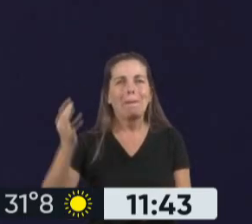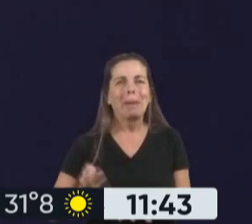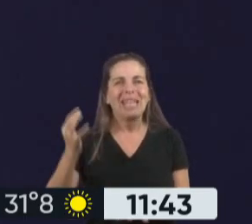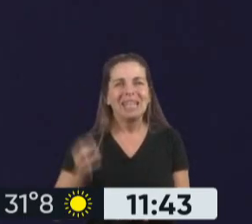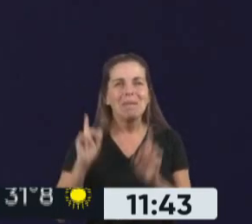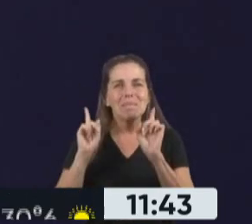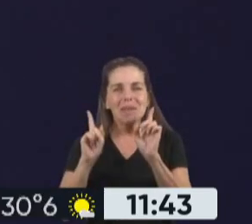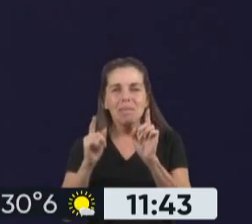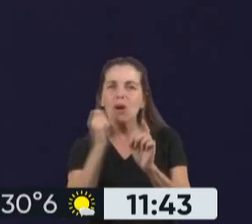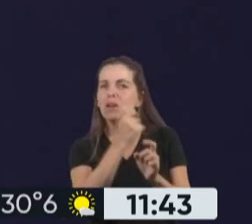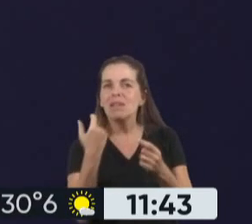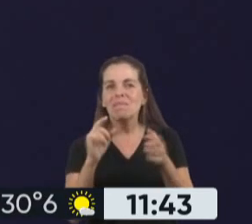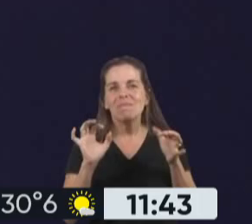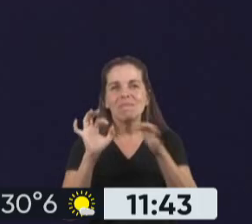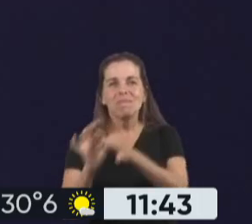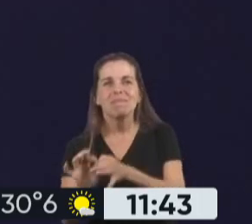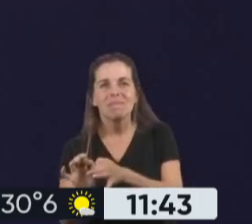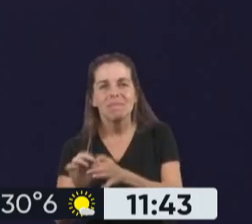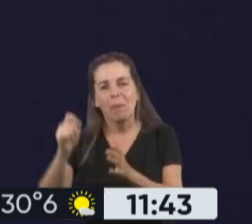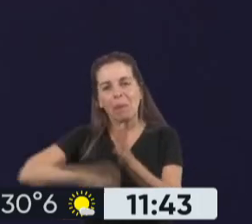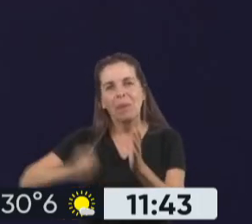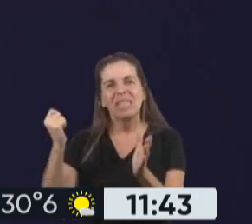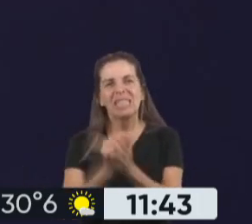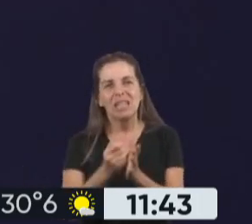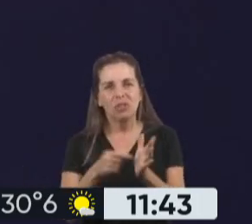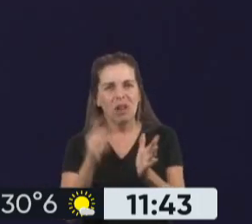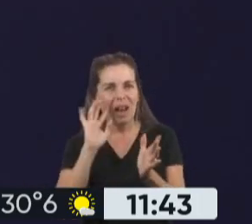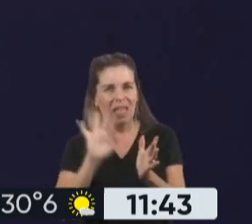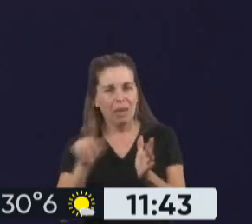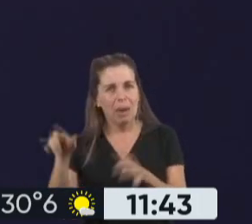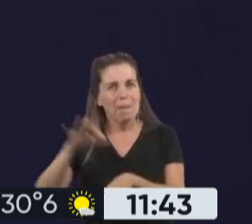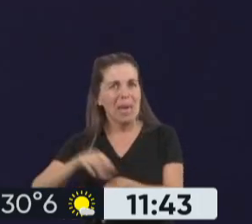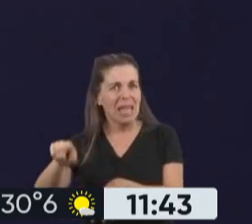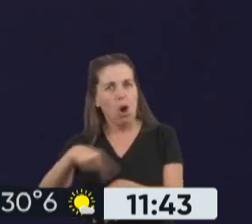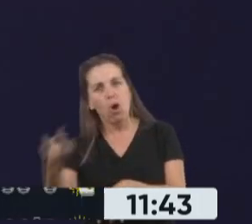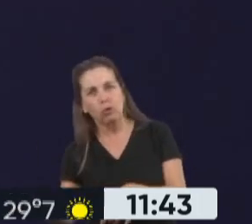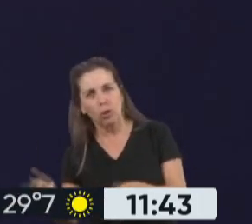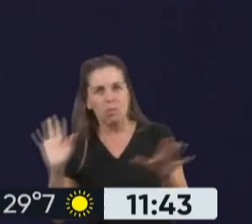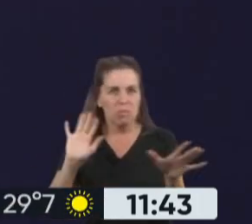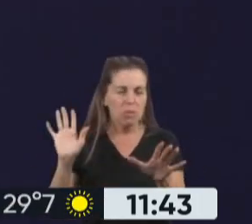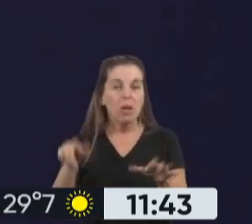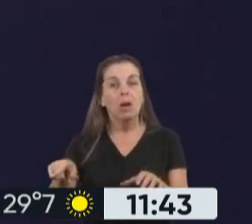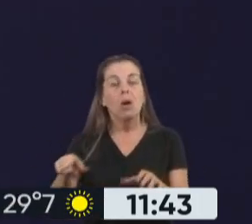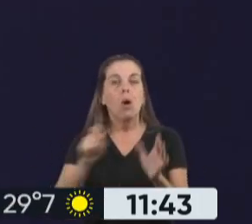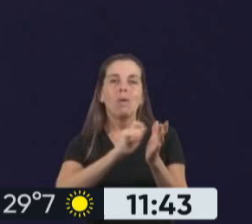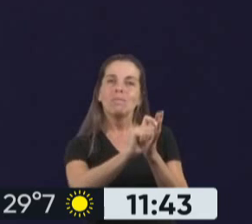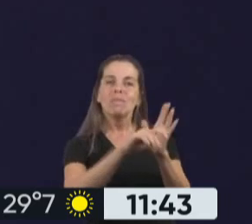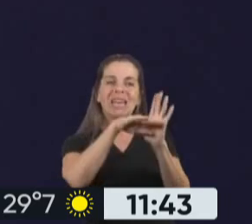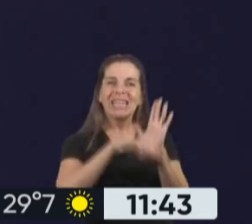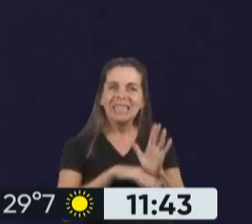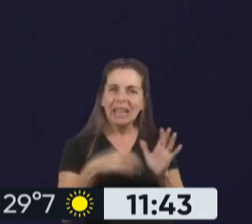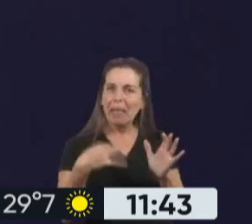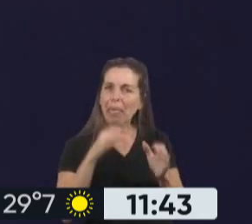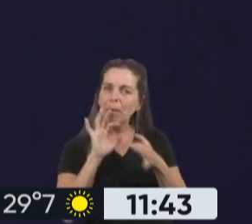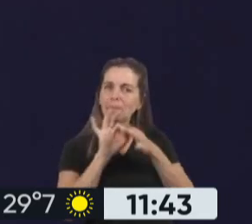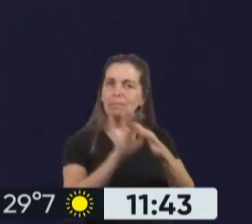el medicamento requería. Y obviamente tampoco consideraban la historia clínica del paciente